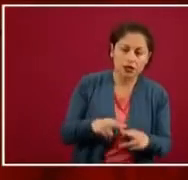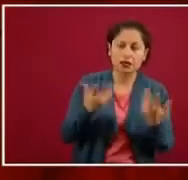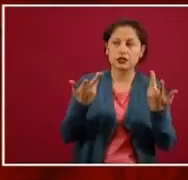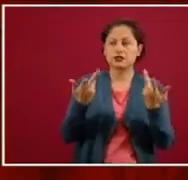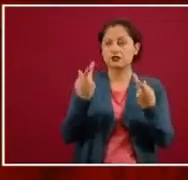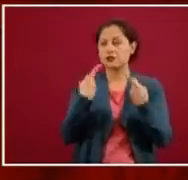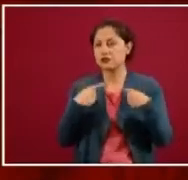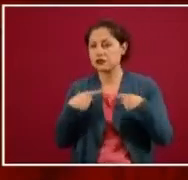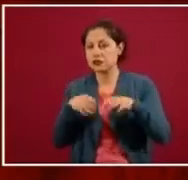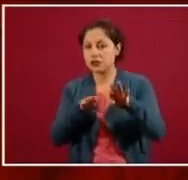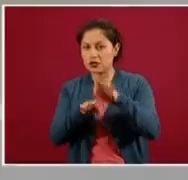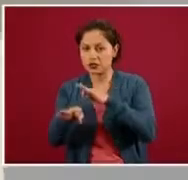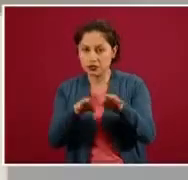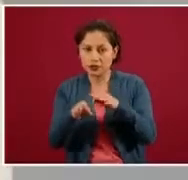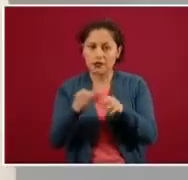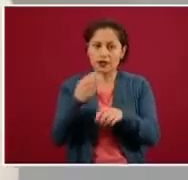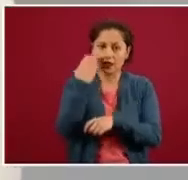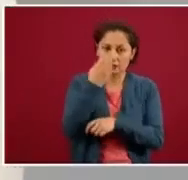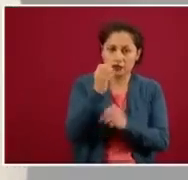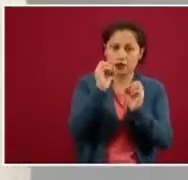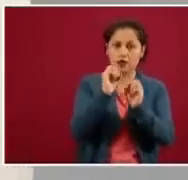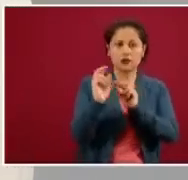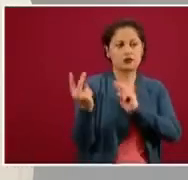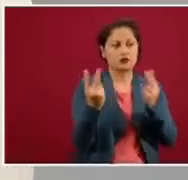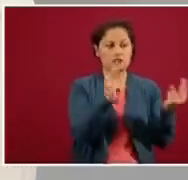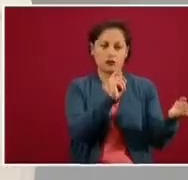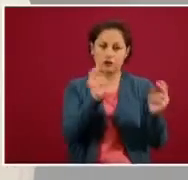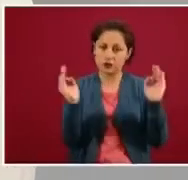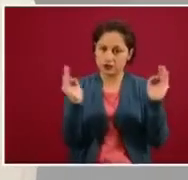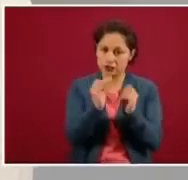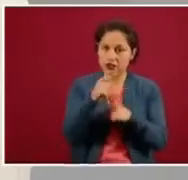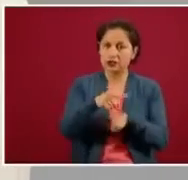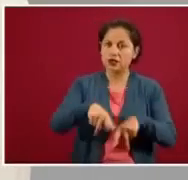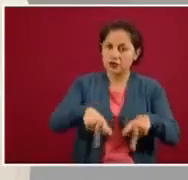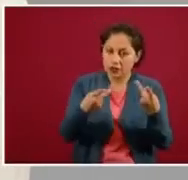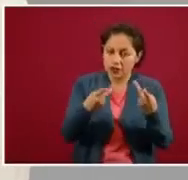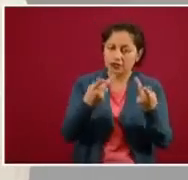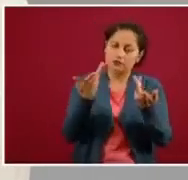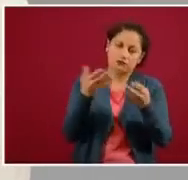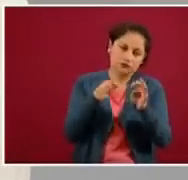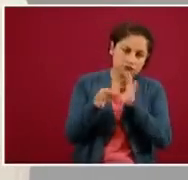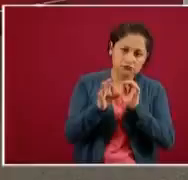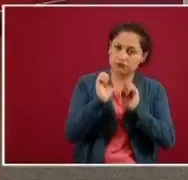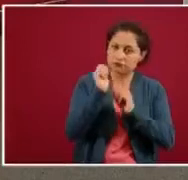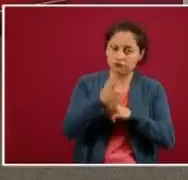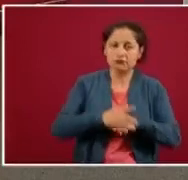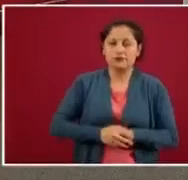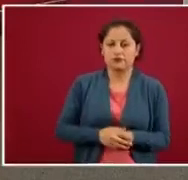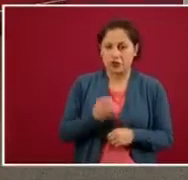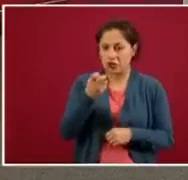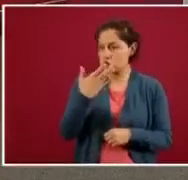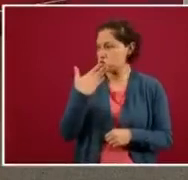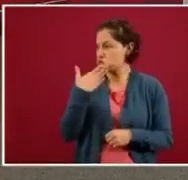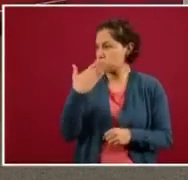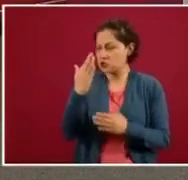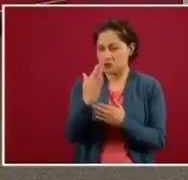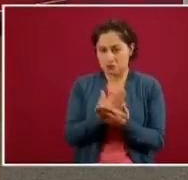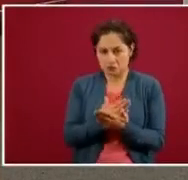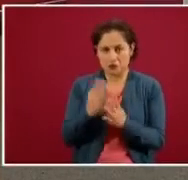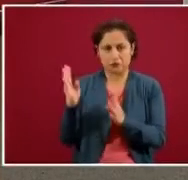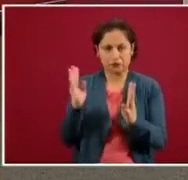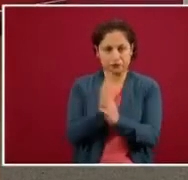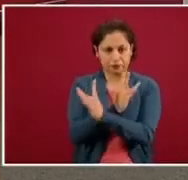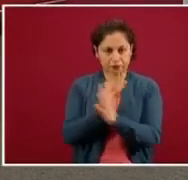está en las economías periféricas a las escuelas. Pero luego se sumó el resto de las suspensiones